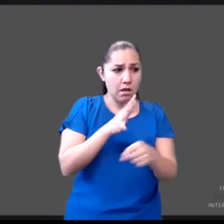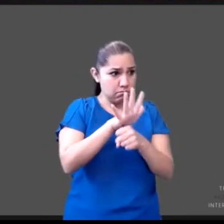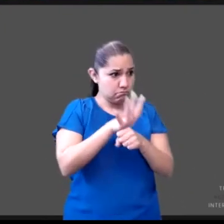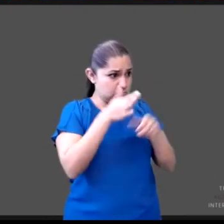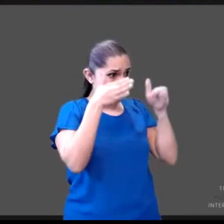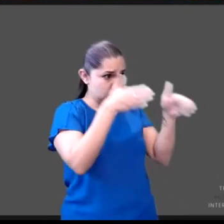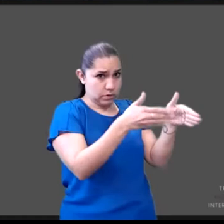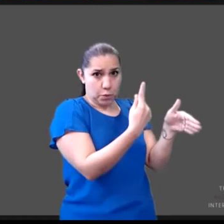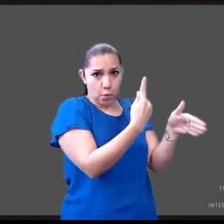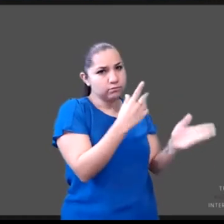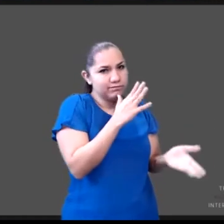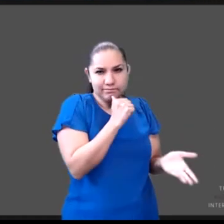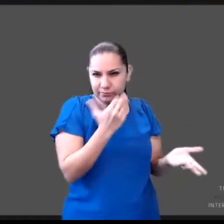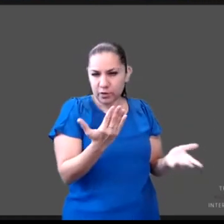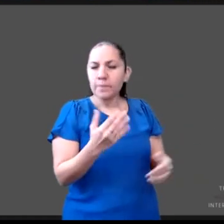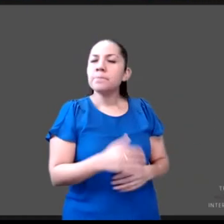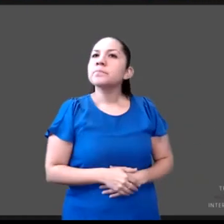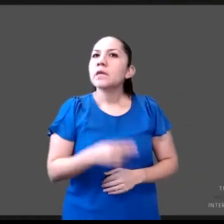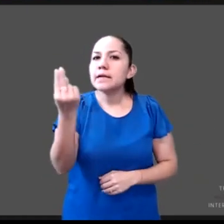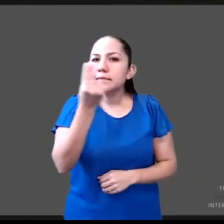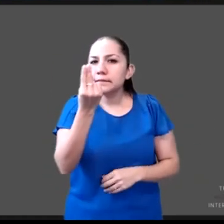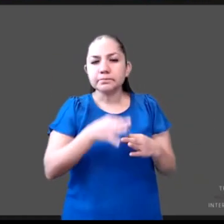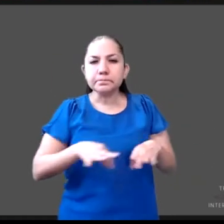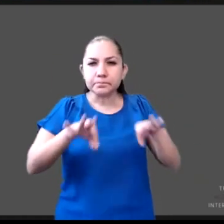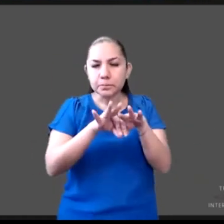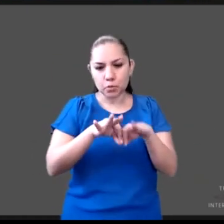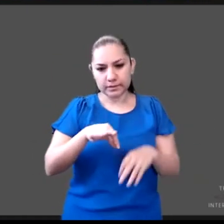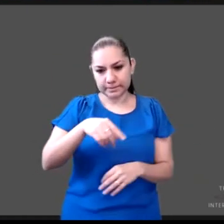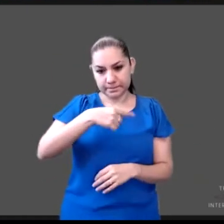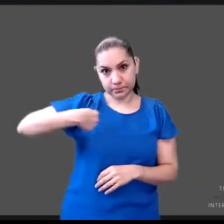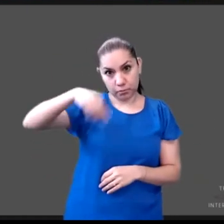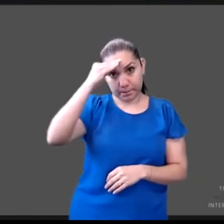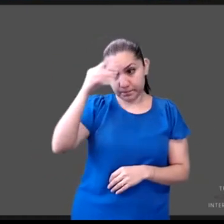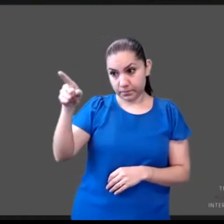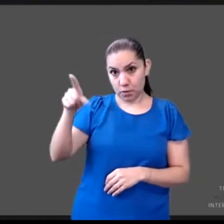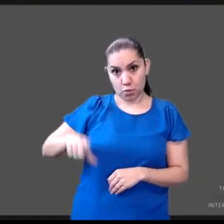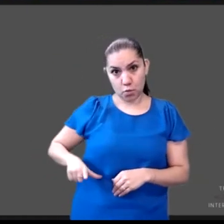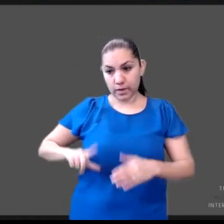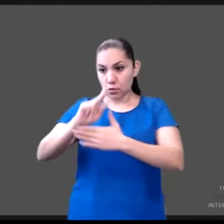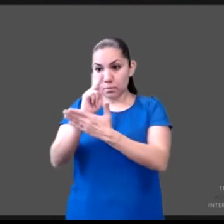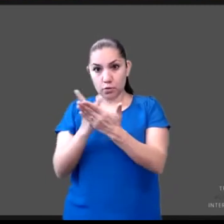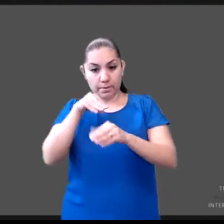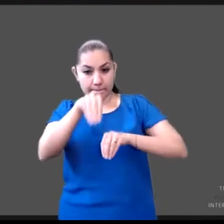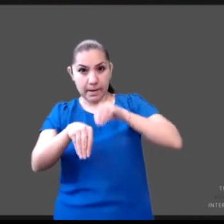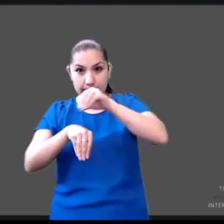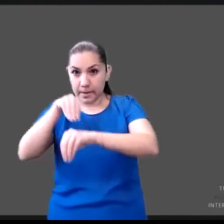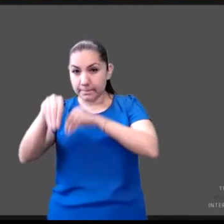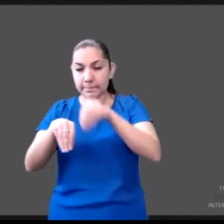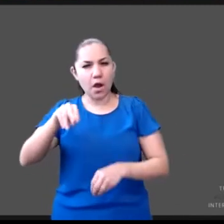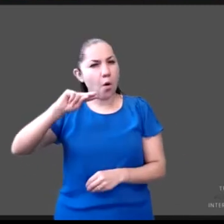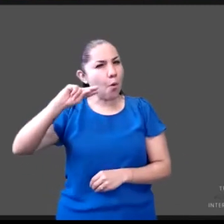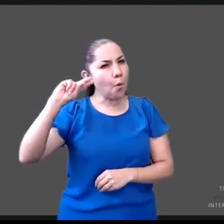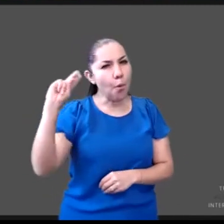empezar a pensar, digamos, desde una perspectiva de construcción de política pública, es que urgen muchísimo programas de salud